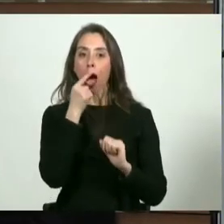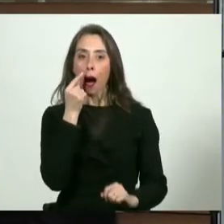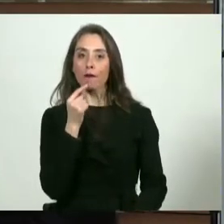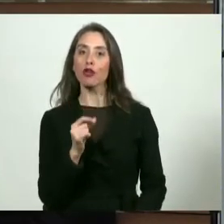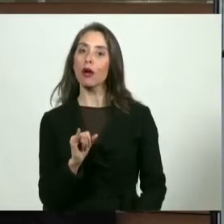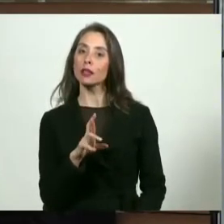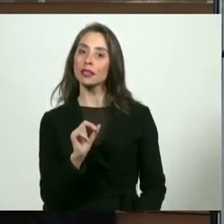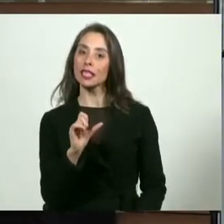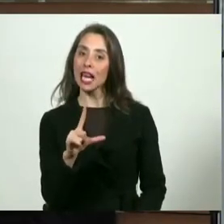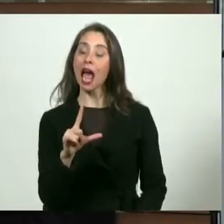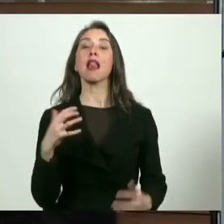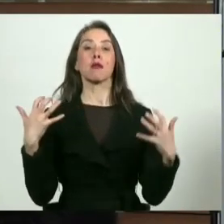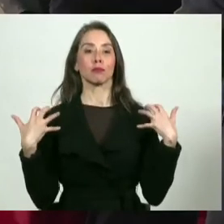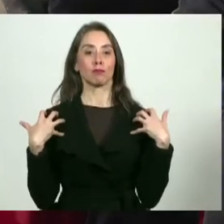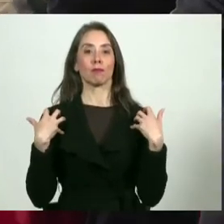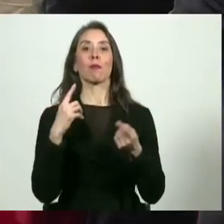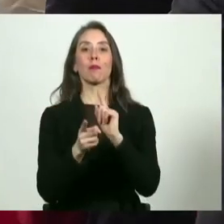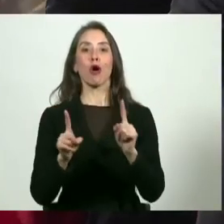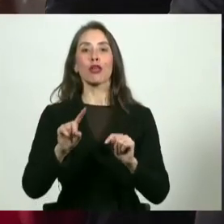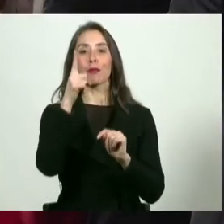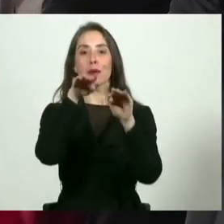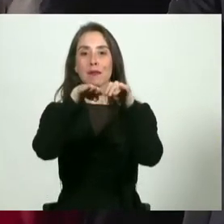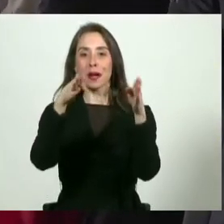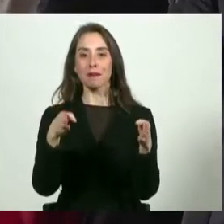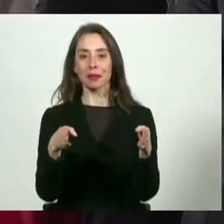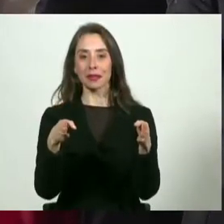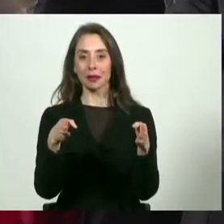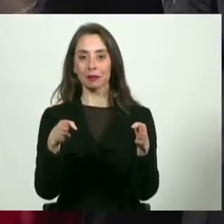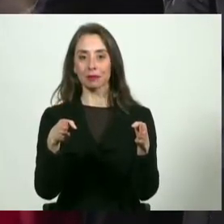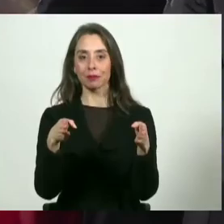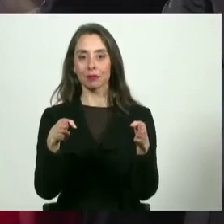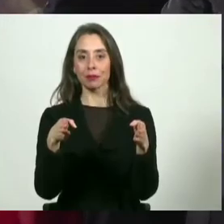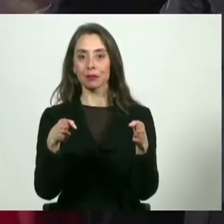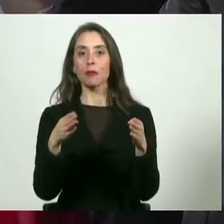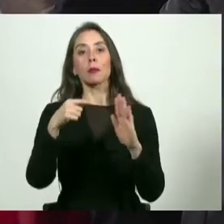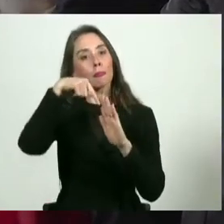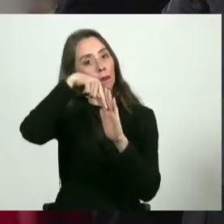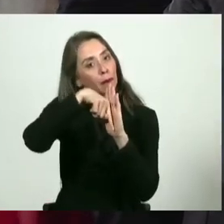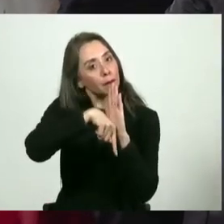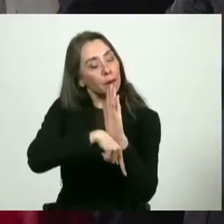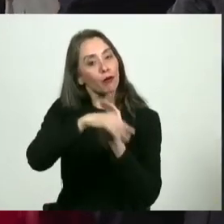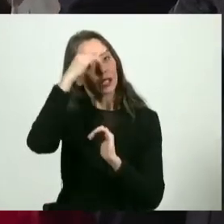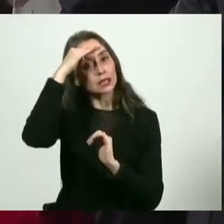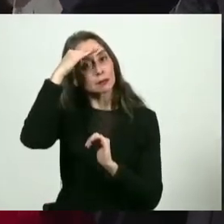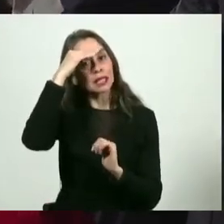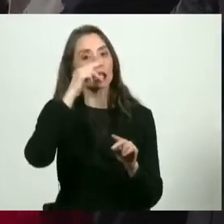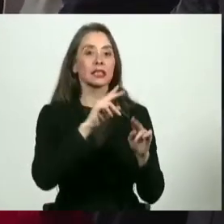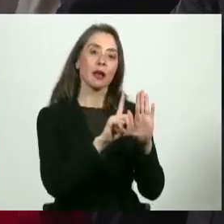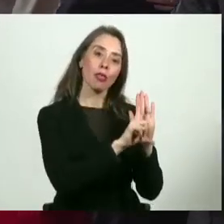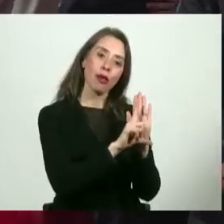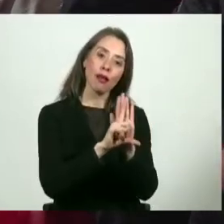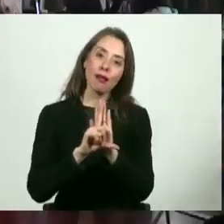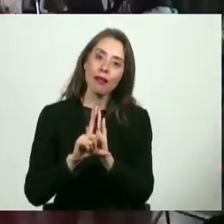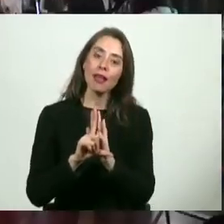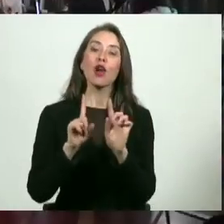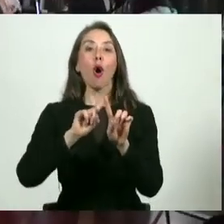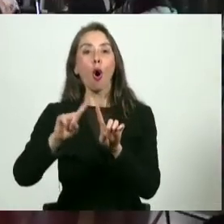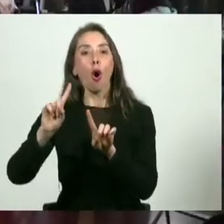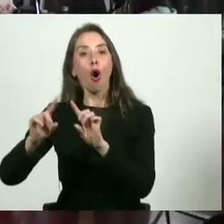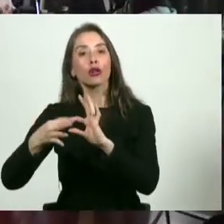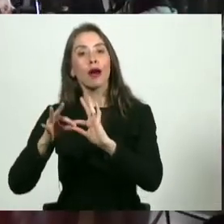de estos quintos diálogos por la inclusión. Avances y desafíos legislativos en la implementación de la convención. Recordar también que participó la